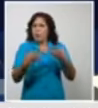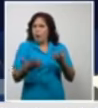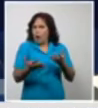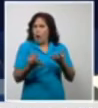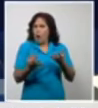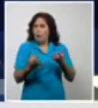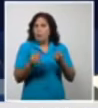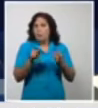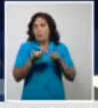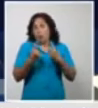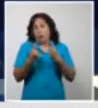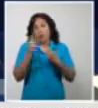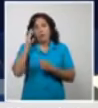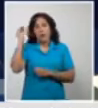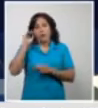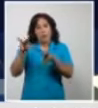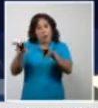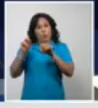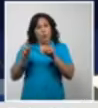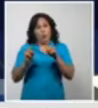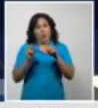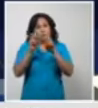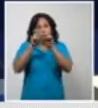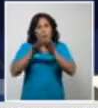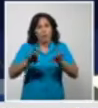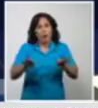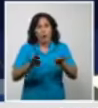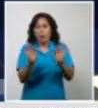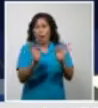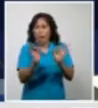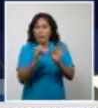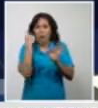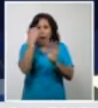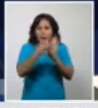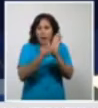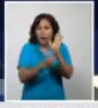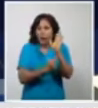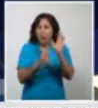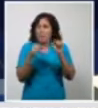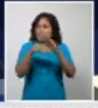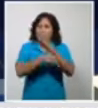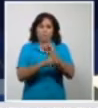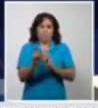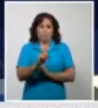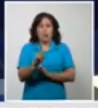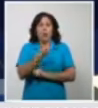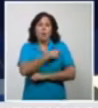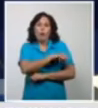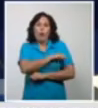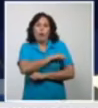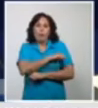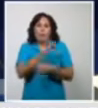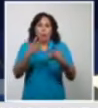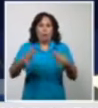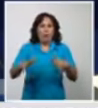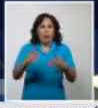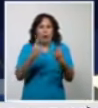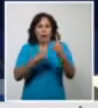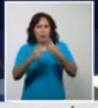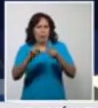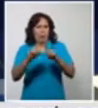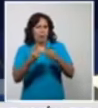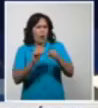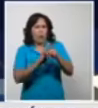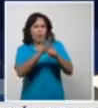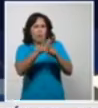porque muchas veces hasta uno mismo y la población en general se dice, bueno, ¿y por qué este virus ha